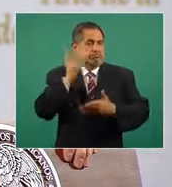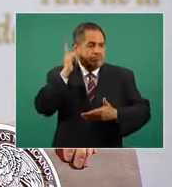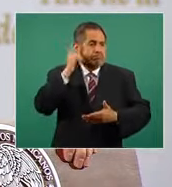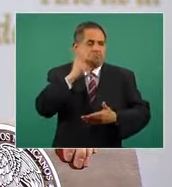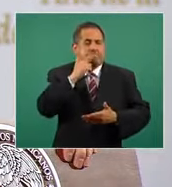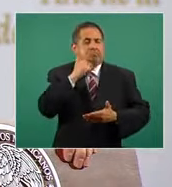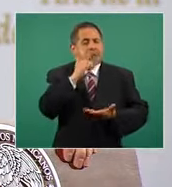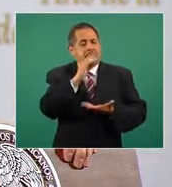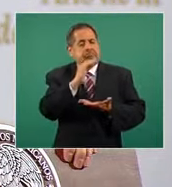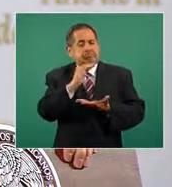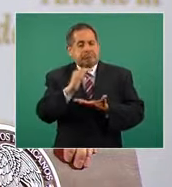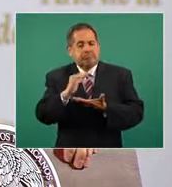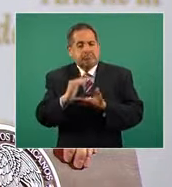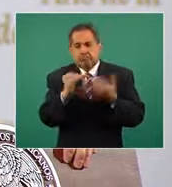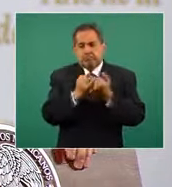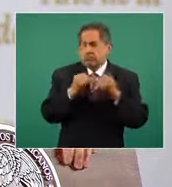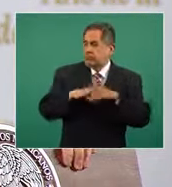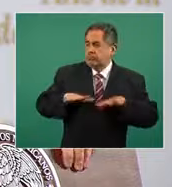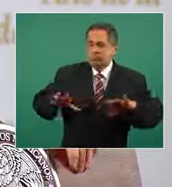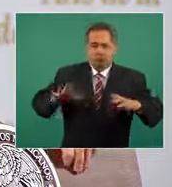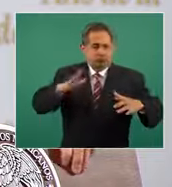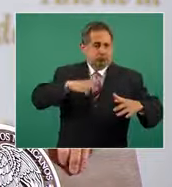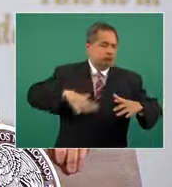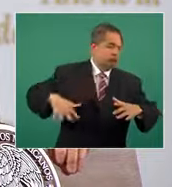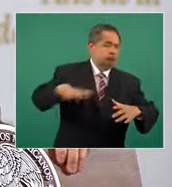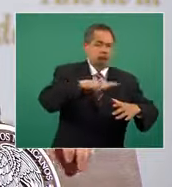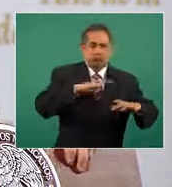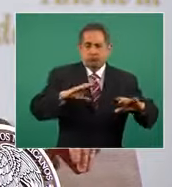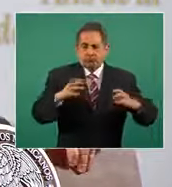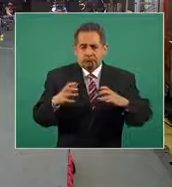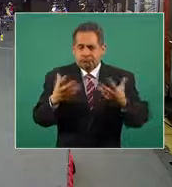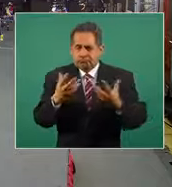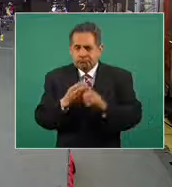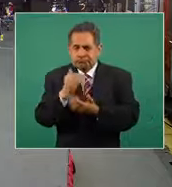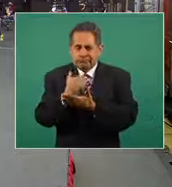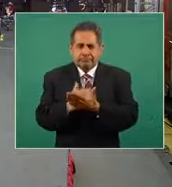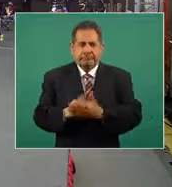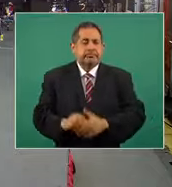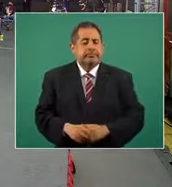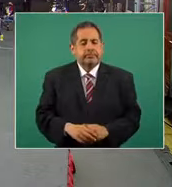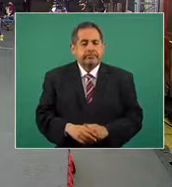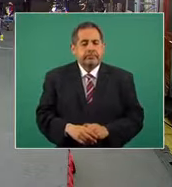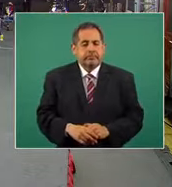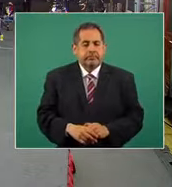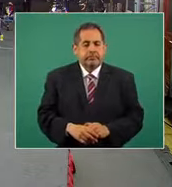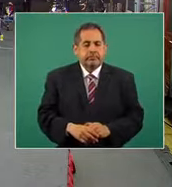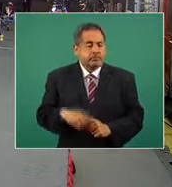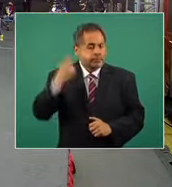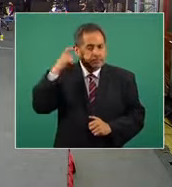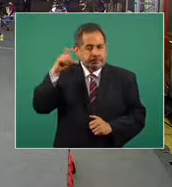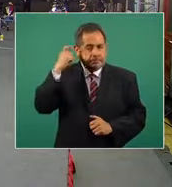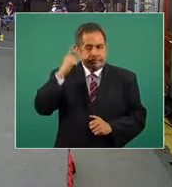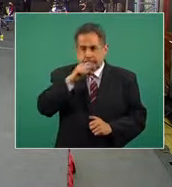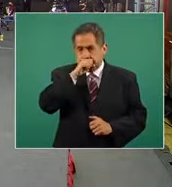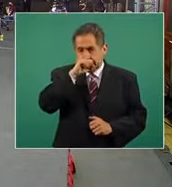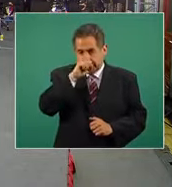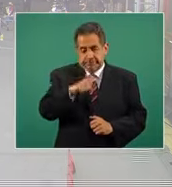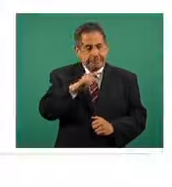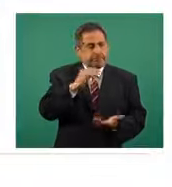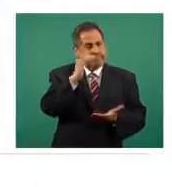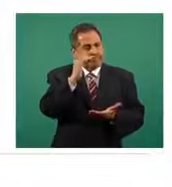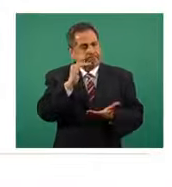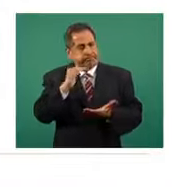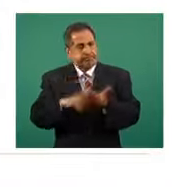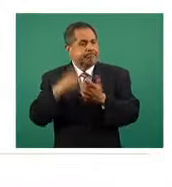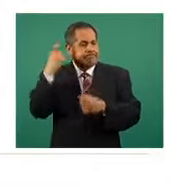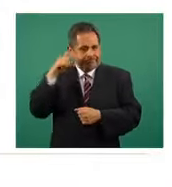de la megalópolis influya también en Puebla y vaya a la reducción. La siguiente. Querétaro también a la baja, Querétaro es parte